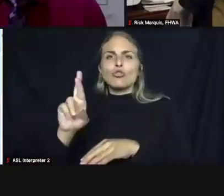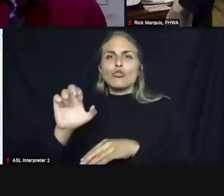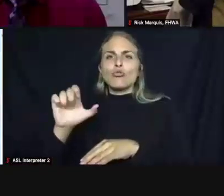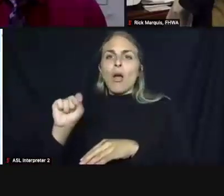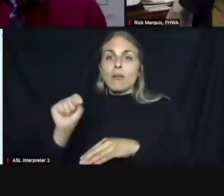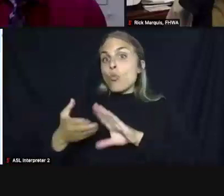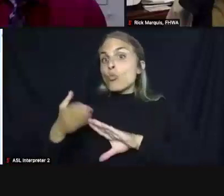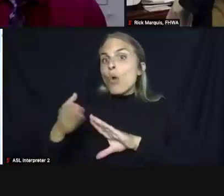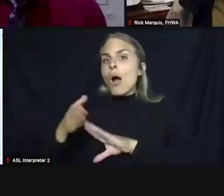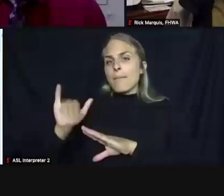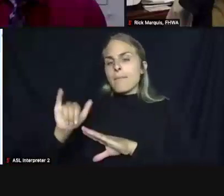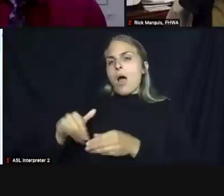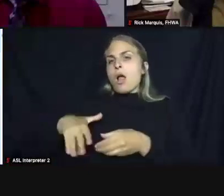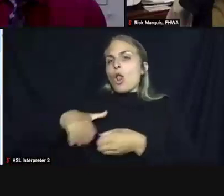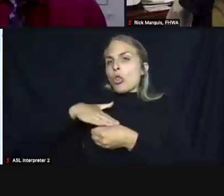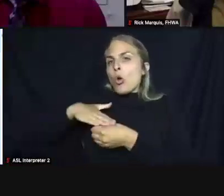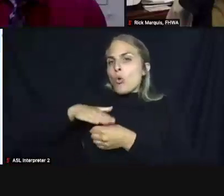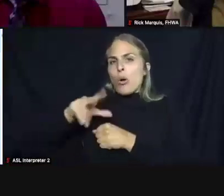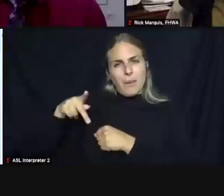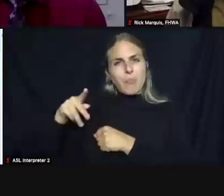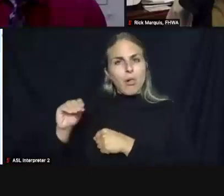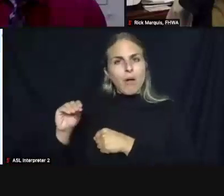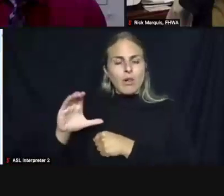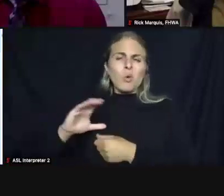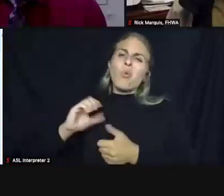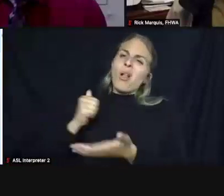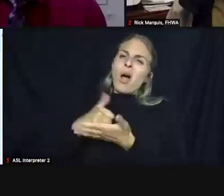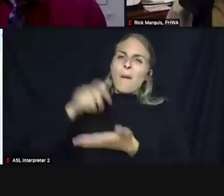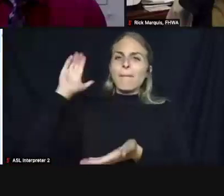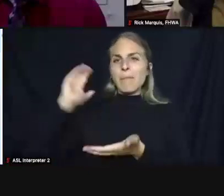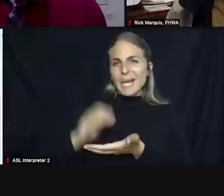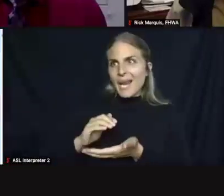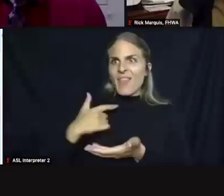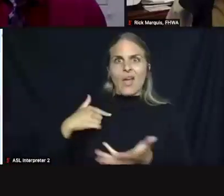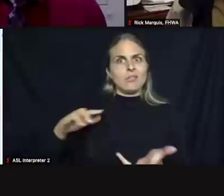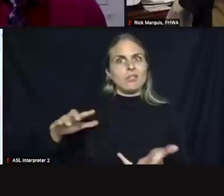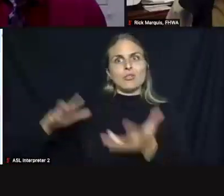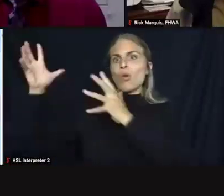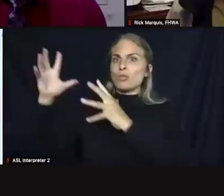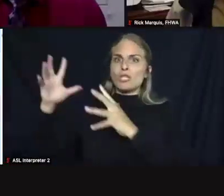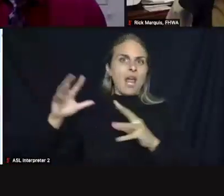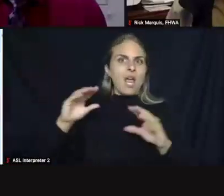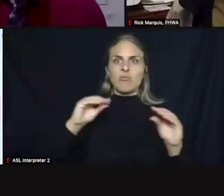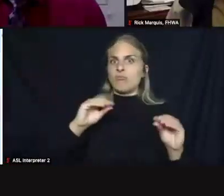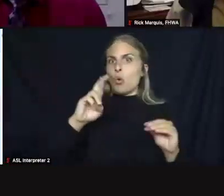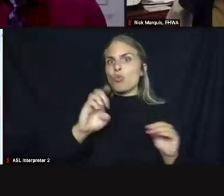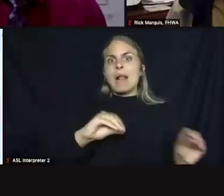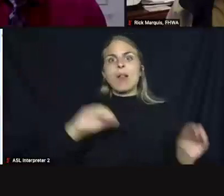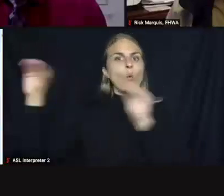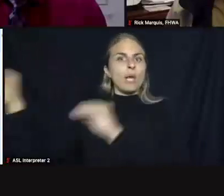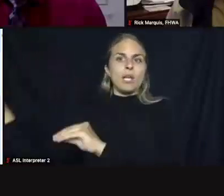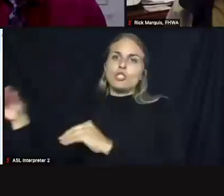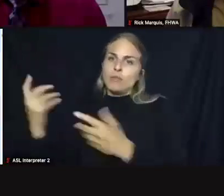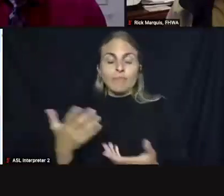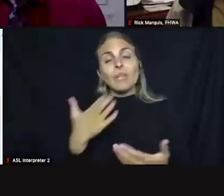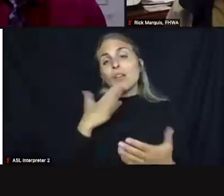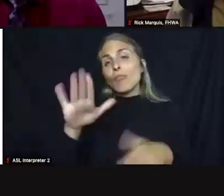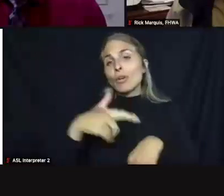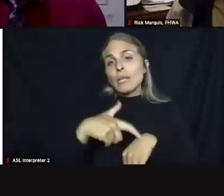algún ejido para las comunidades de color. Muchas gracias por su